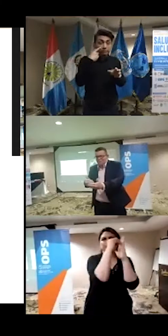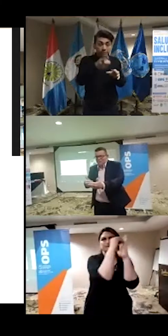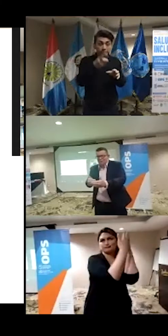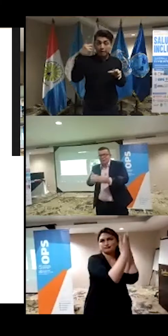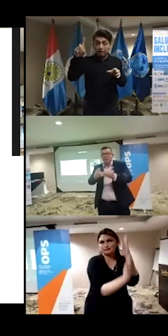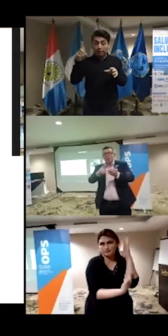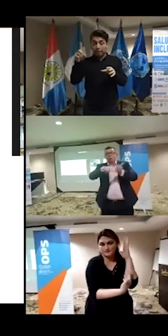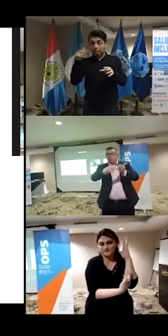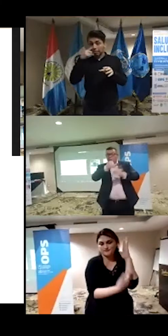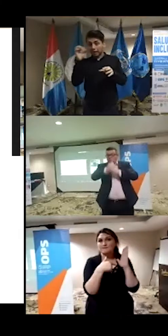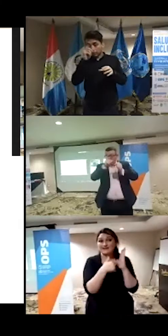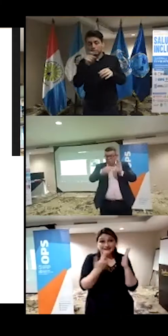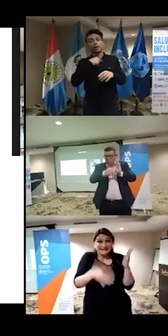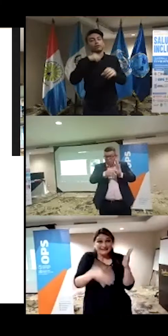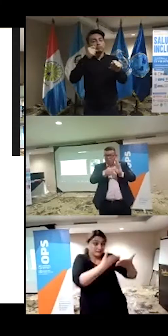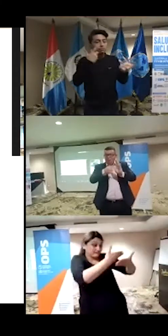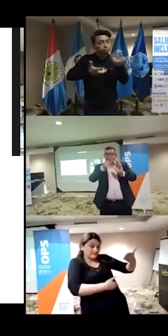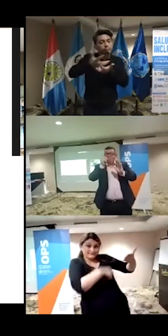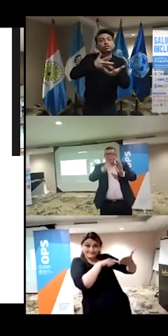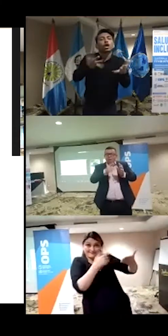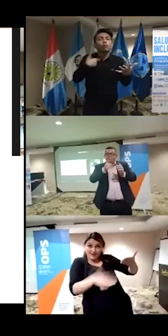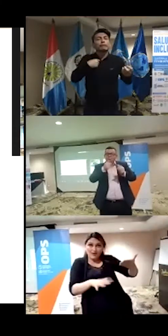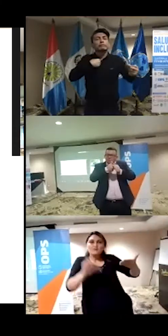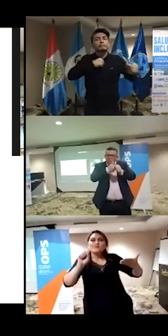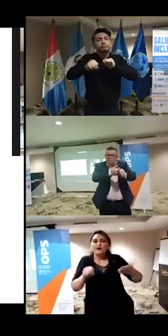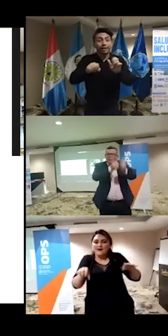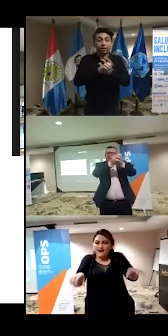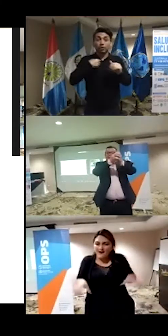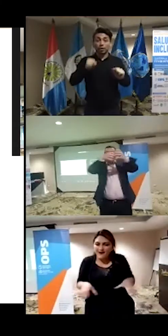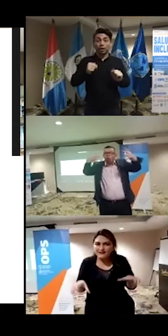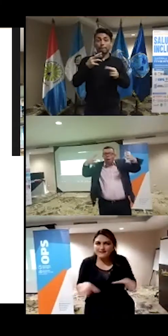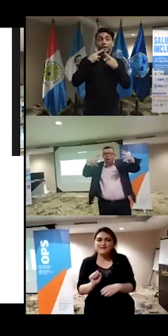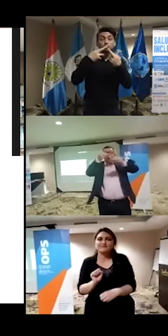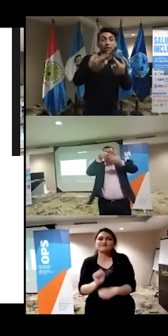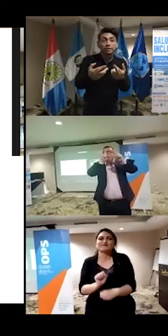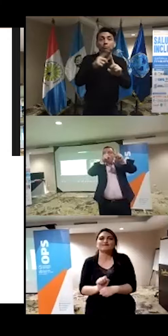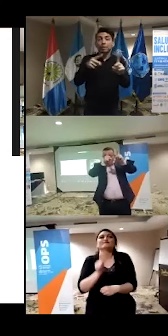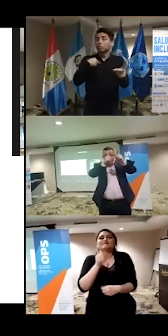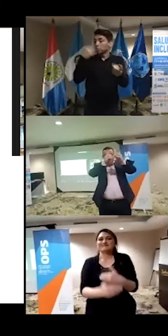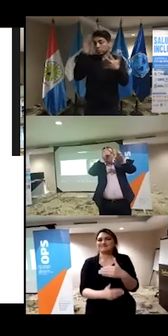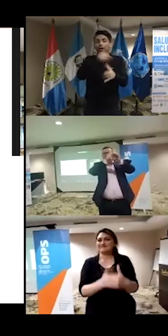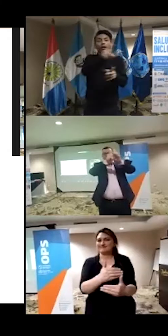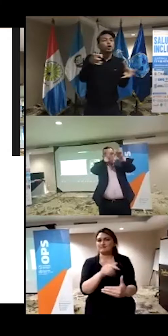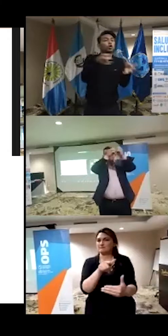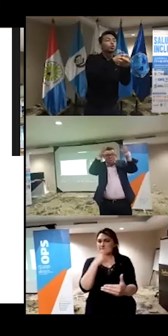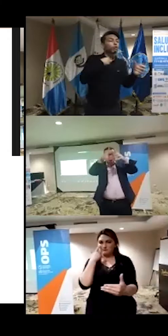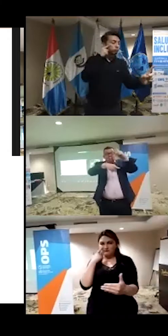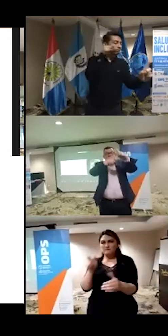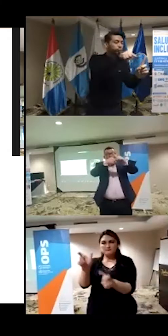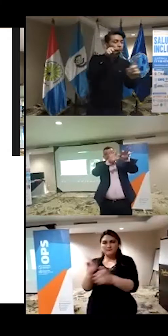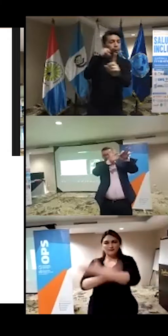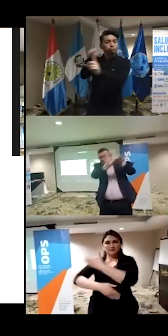por supuesto, poder generar planes de acción. No podemos generar respuestas inclusivas si no entendemos a qué población estamos